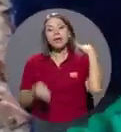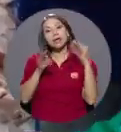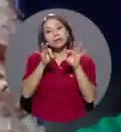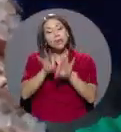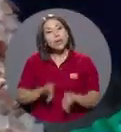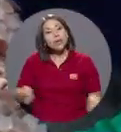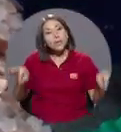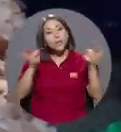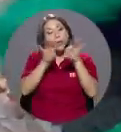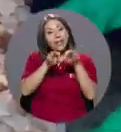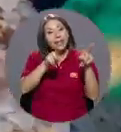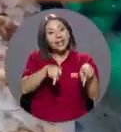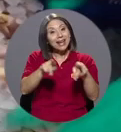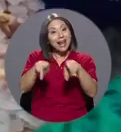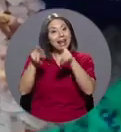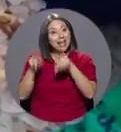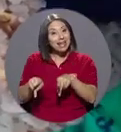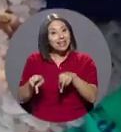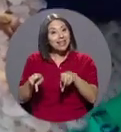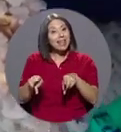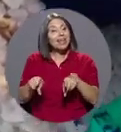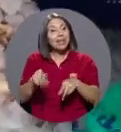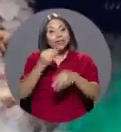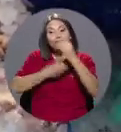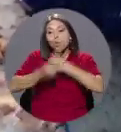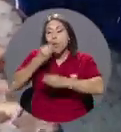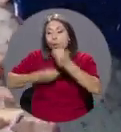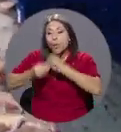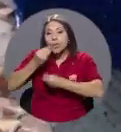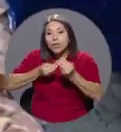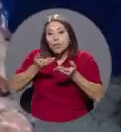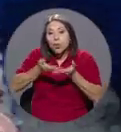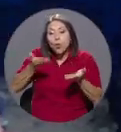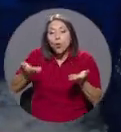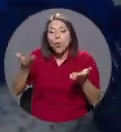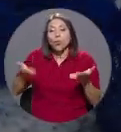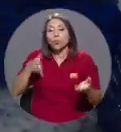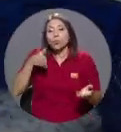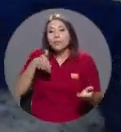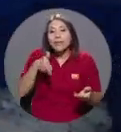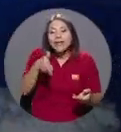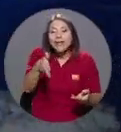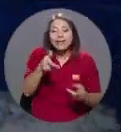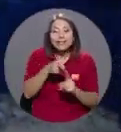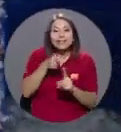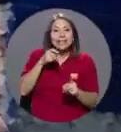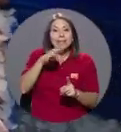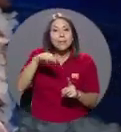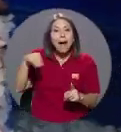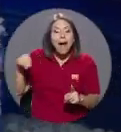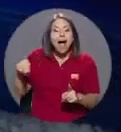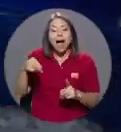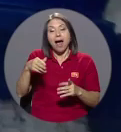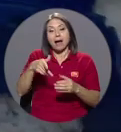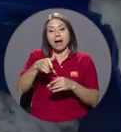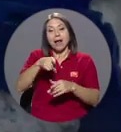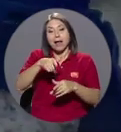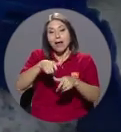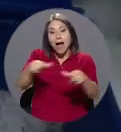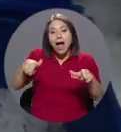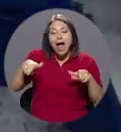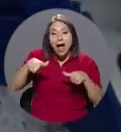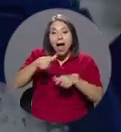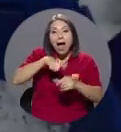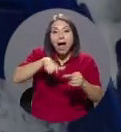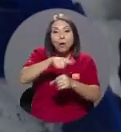Es muy importante que la gente realmente esté consumiendo productos de origen acuícola, ¿no? Sabemos que muchos de estos productos vienen a través de la pesca,